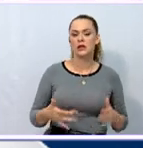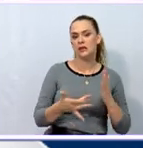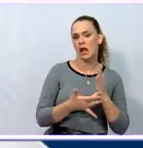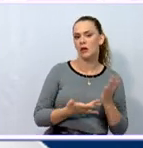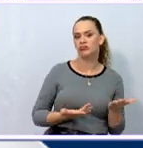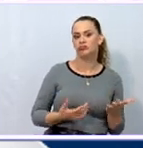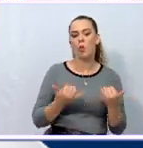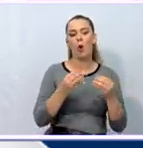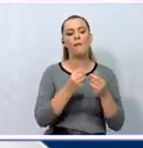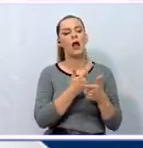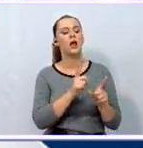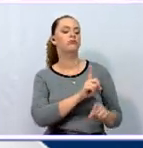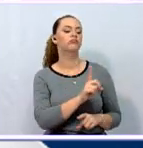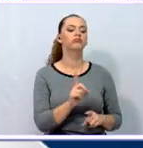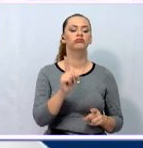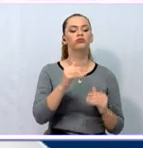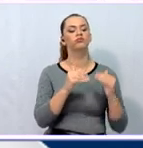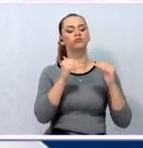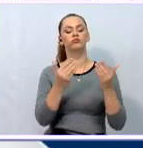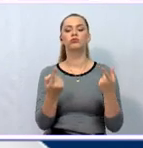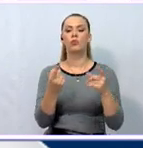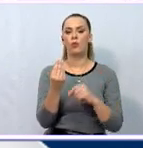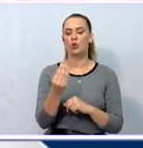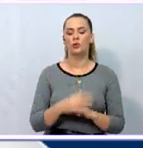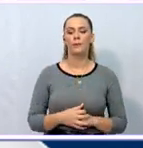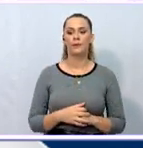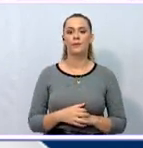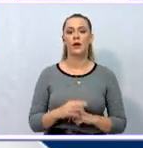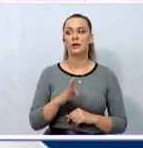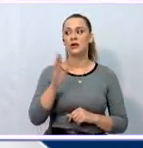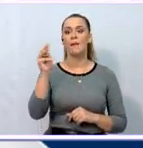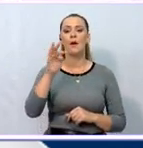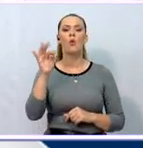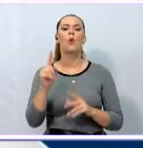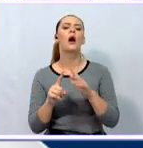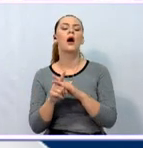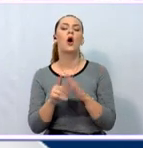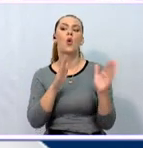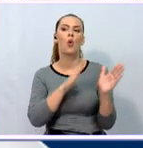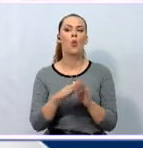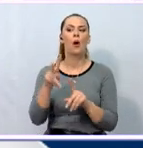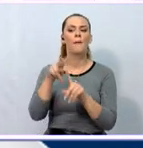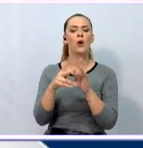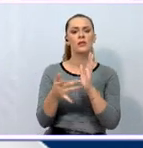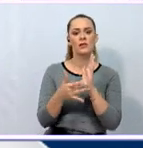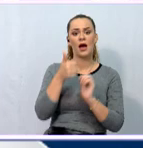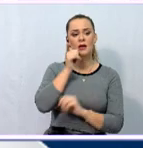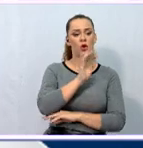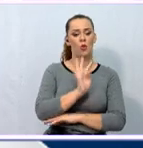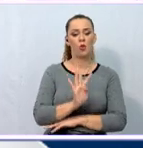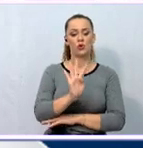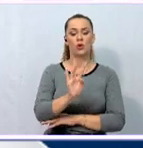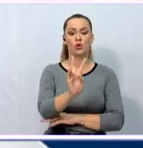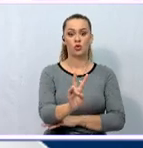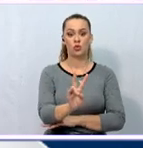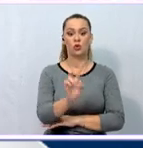es un jugador mucho más libre y que desde la anarquía también provoca muchísimo sale Mariano que aparece el orden la aplicación táctica ayer el 442 cuando